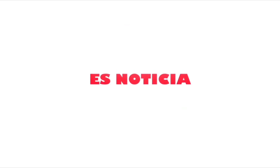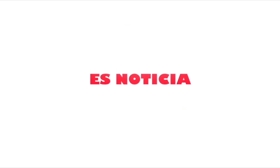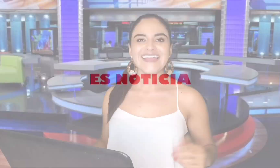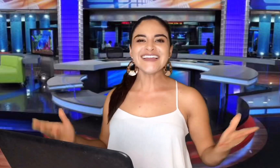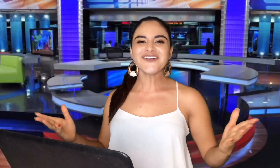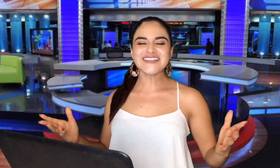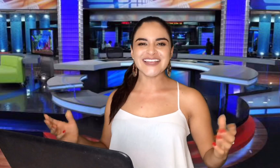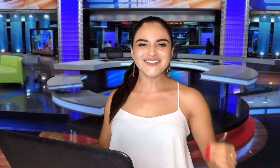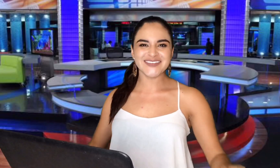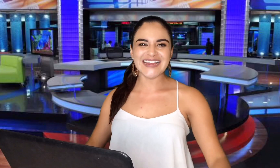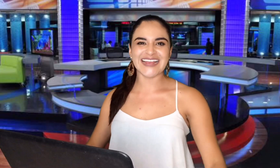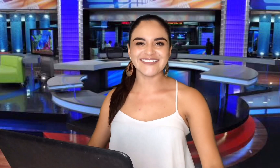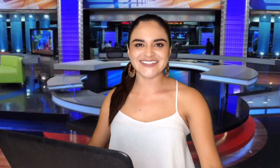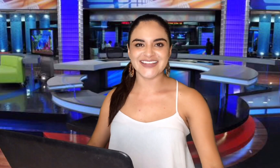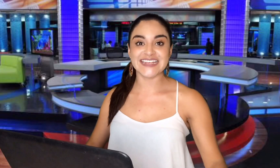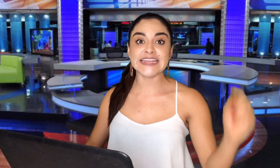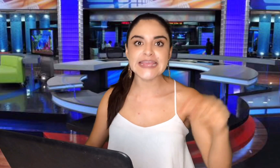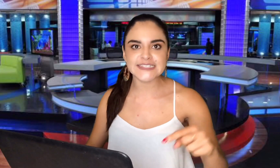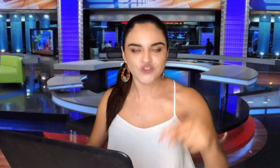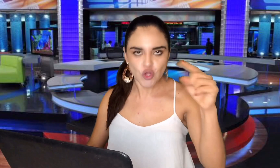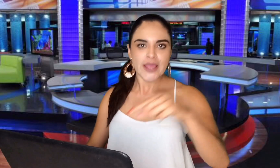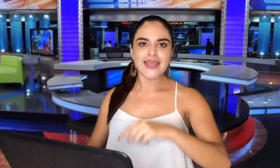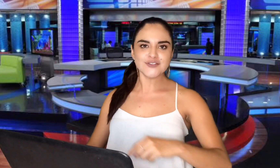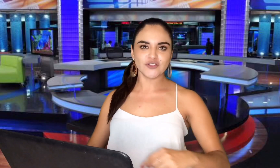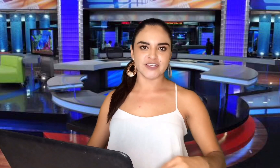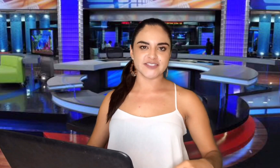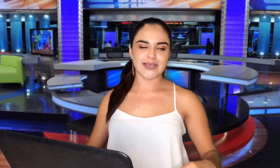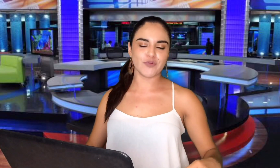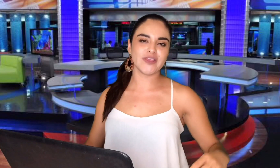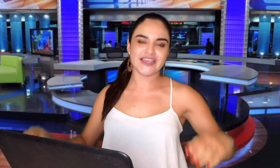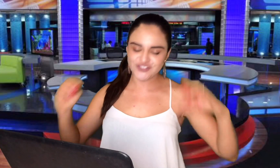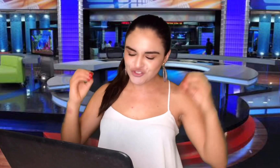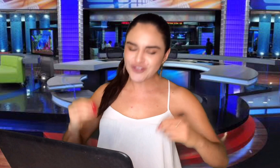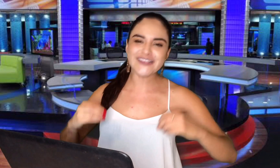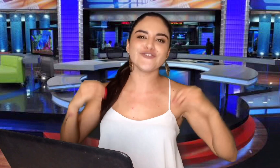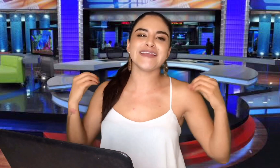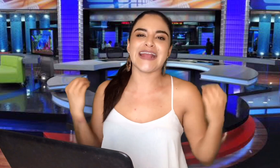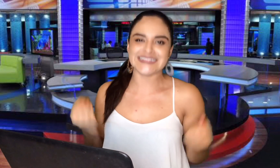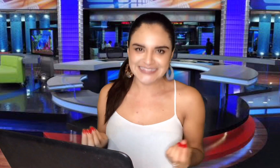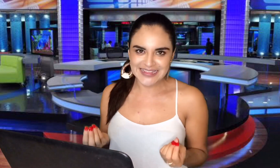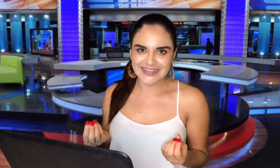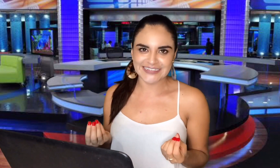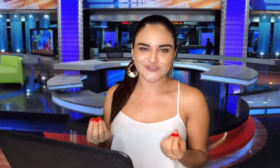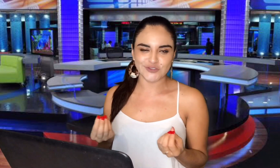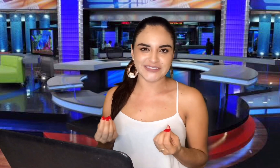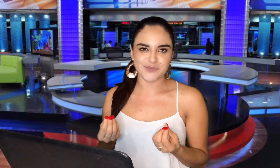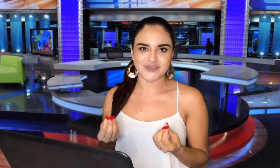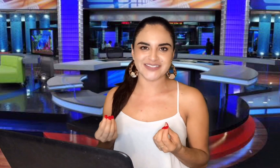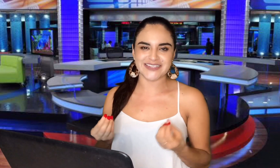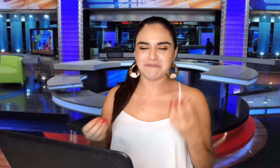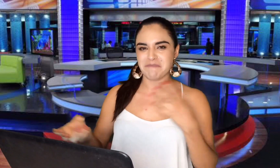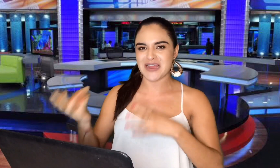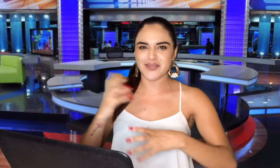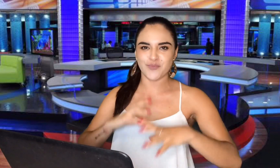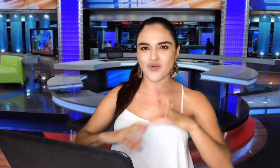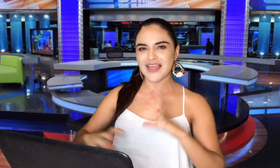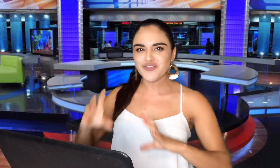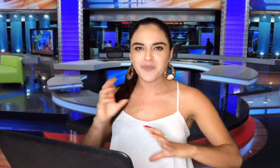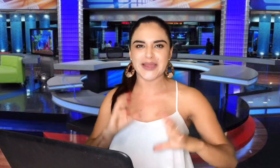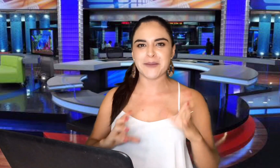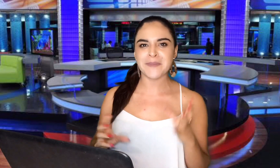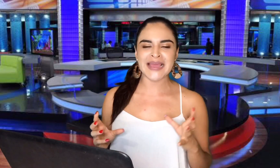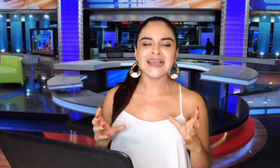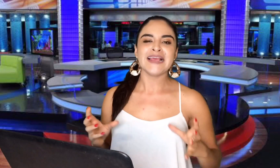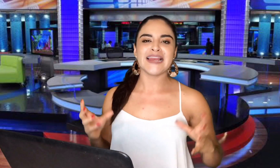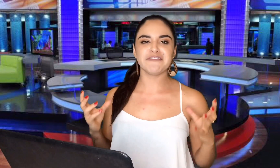tal como está soy alejandro salazar y esto es noticia porque yo ya estoy cansada de que todo el tiempo se esté manipulando